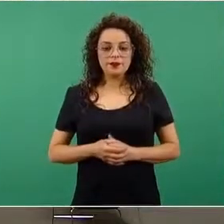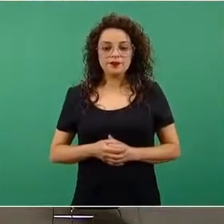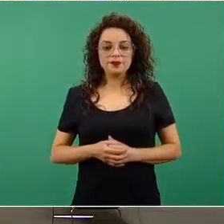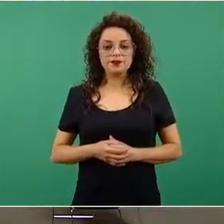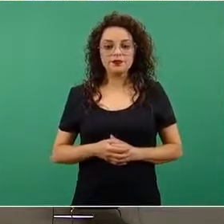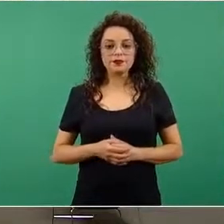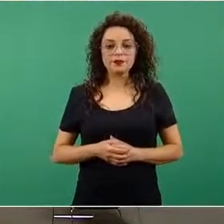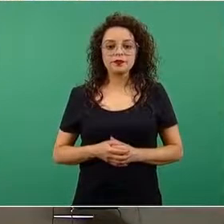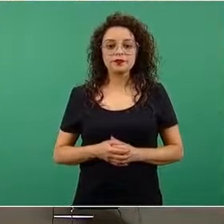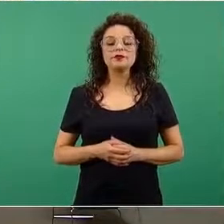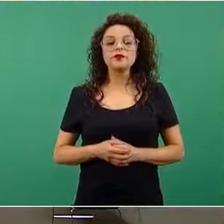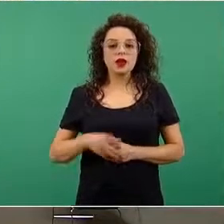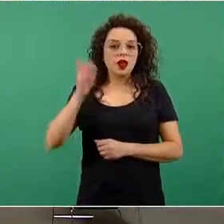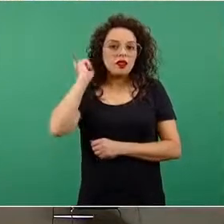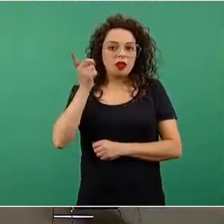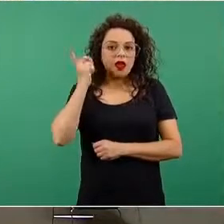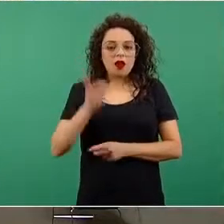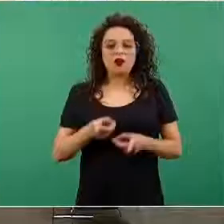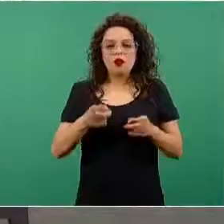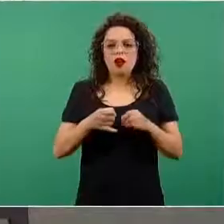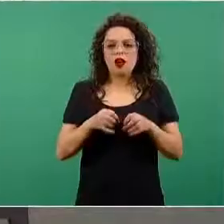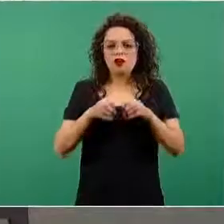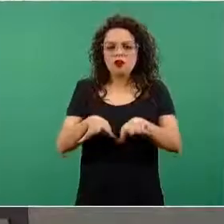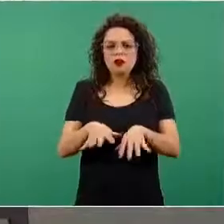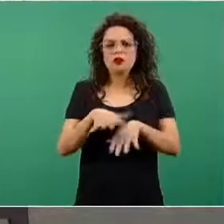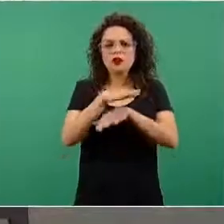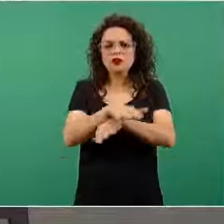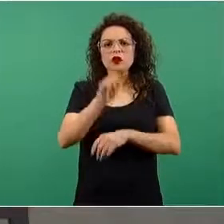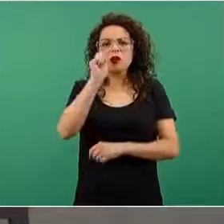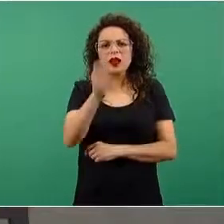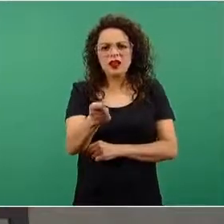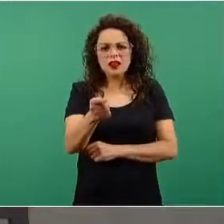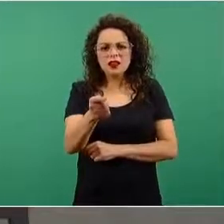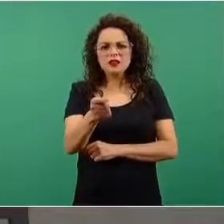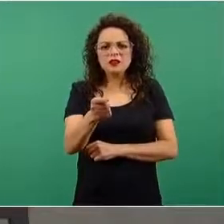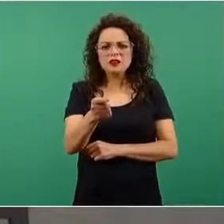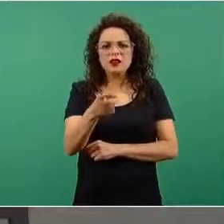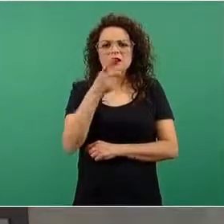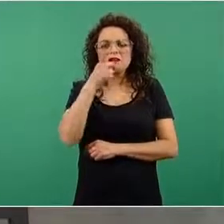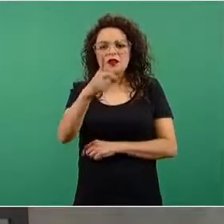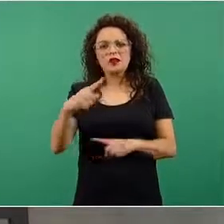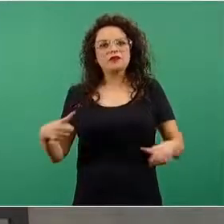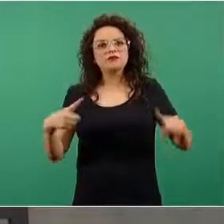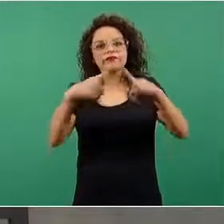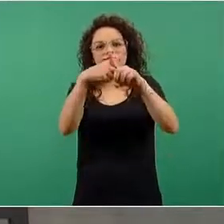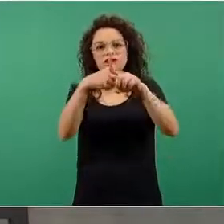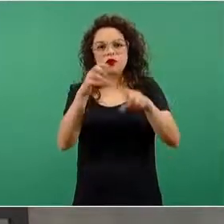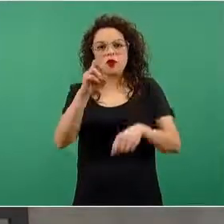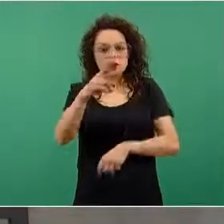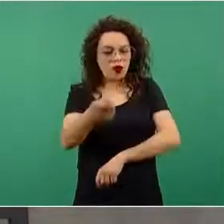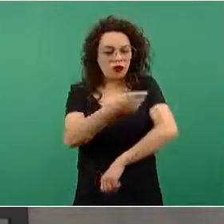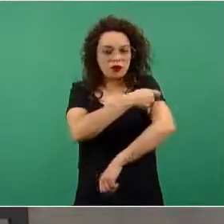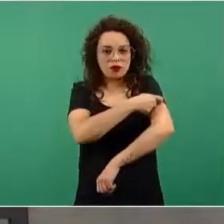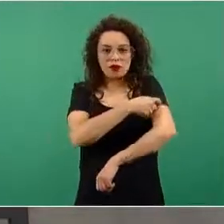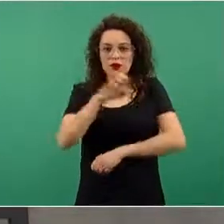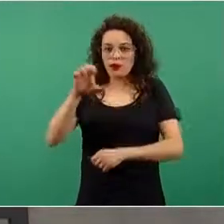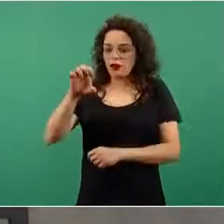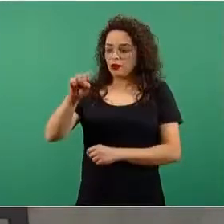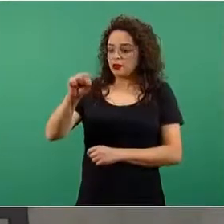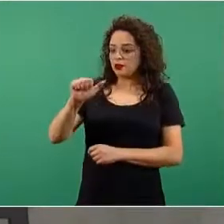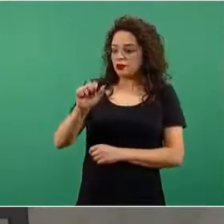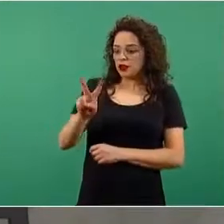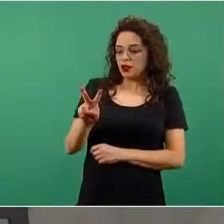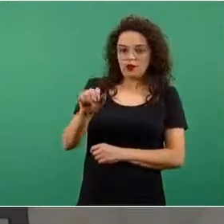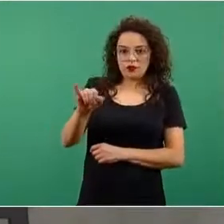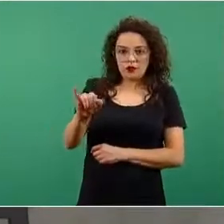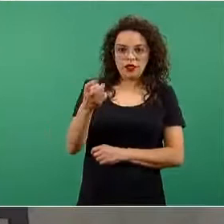Asimismo, informamos todos los días sobre estos eventos supuestamente asociados o atribuidos a vacunación e inmunización. Este término es